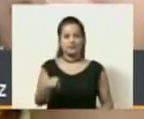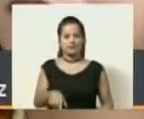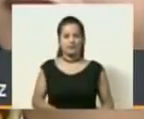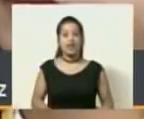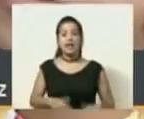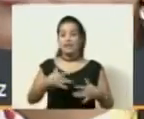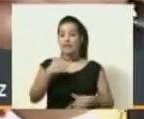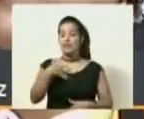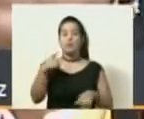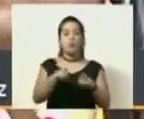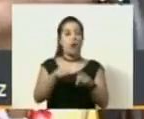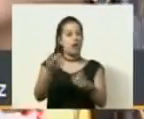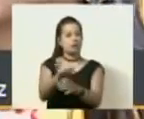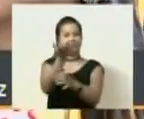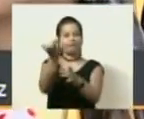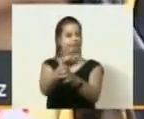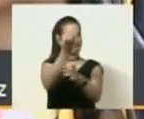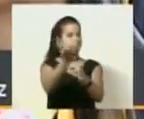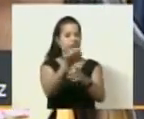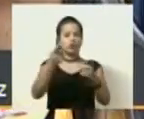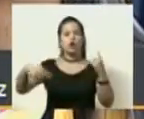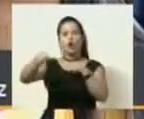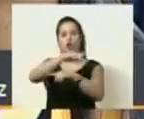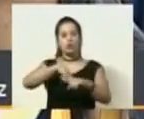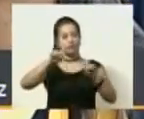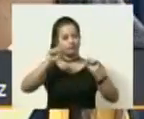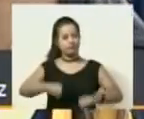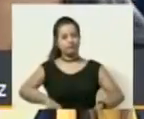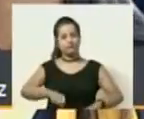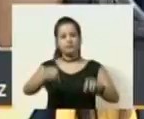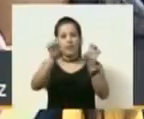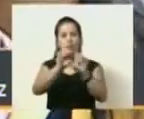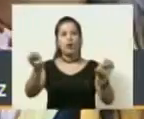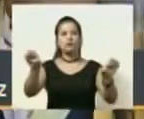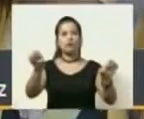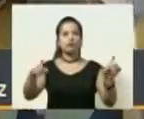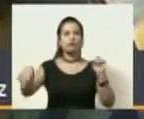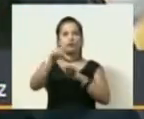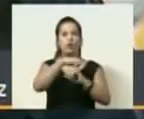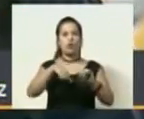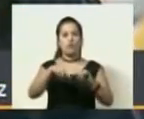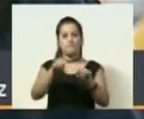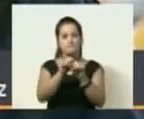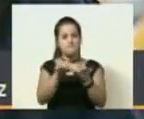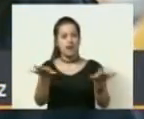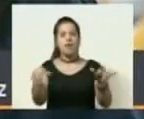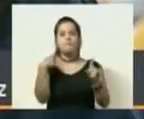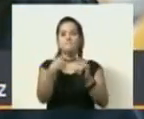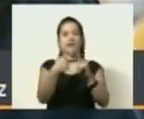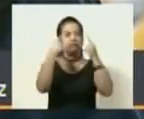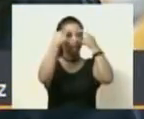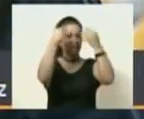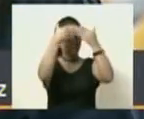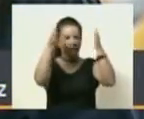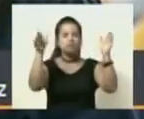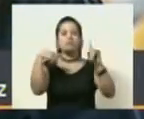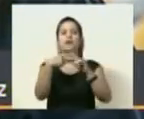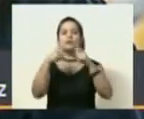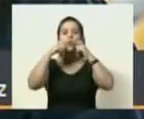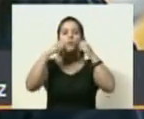de conocimiento necesaria para contribuir a una educación emancipadora, liberadora y